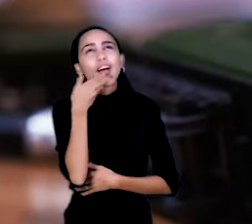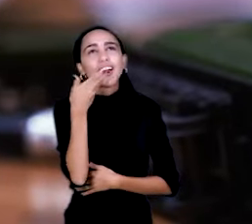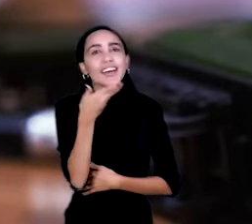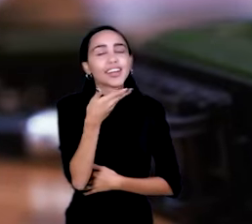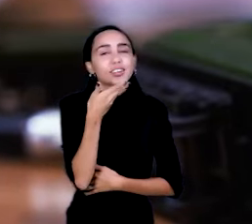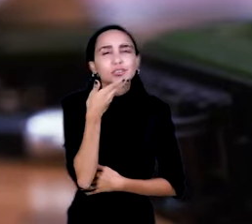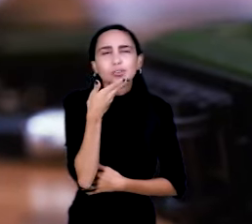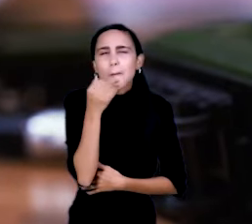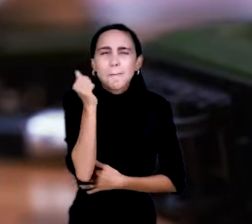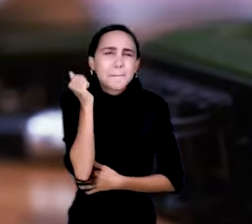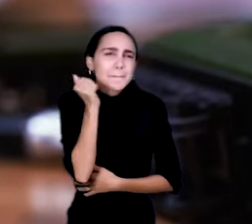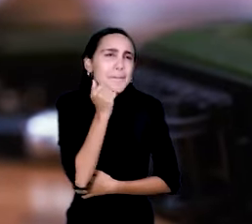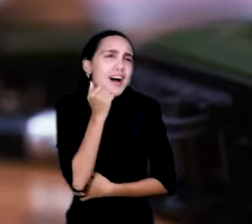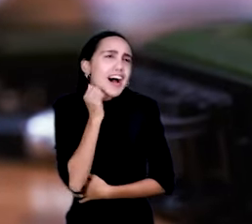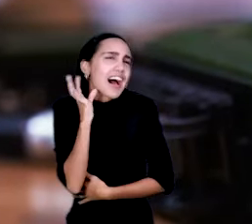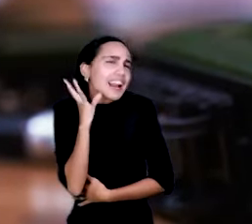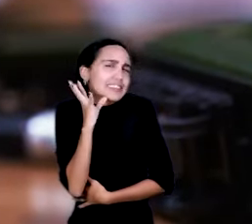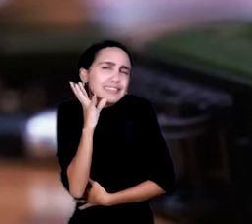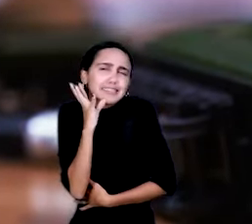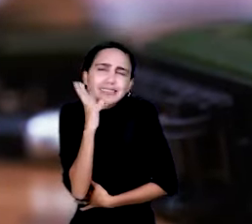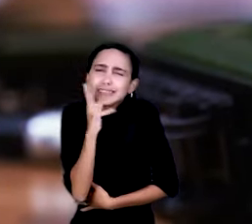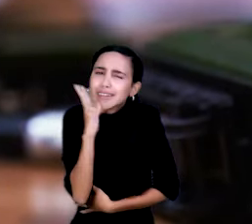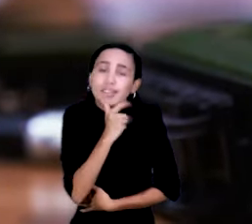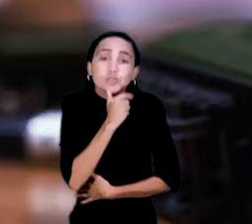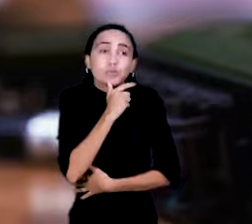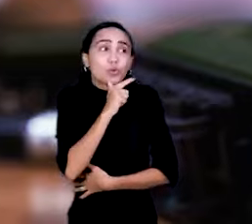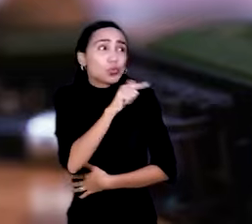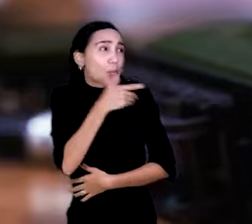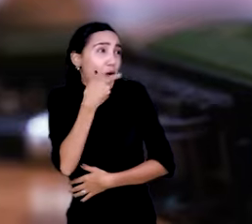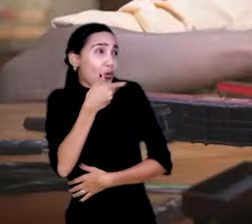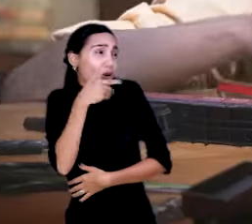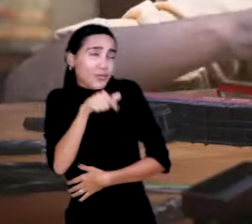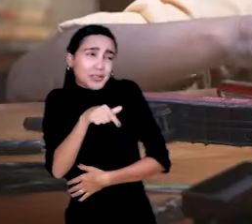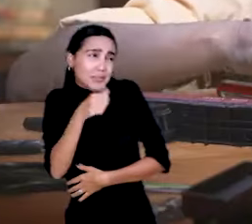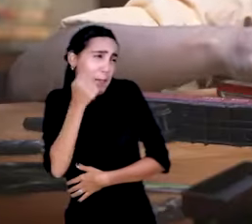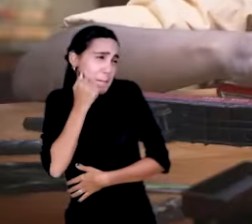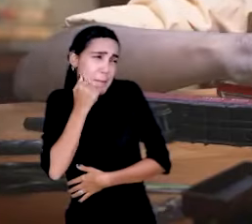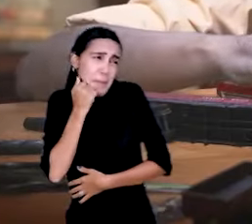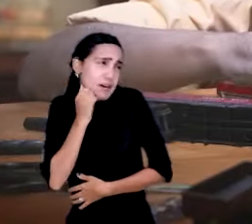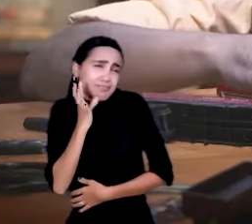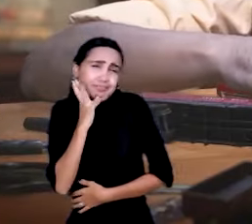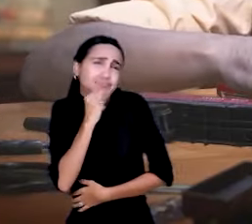Este es uno de los cuentos más lindísimos que tú me has contado.